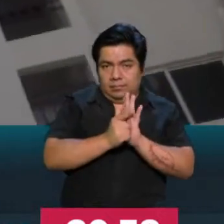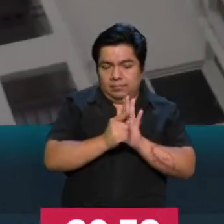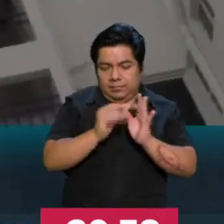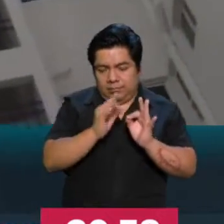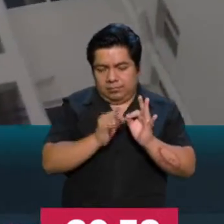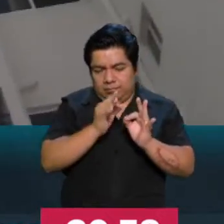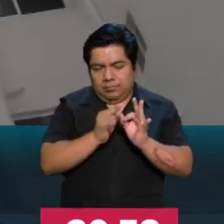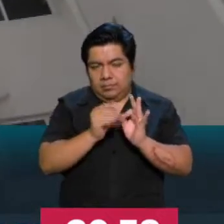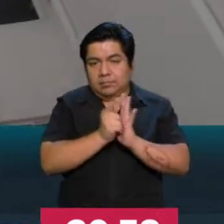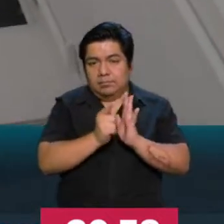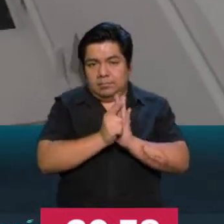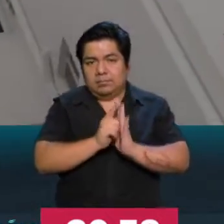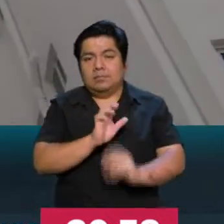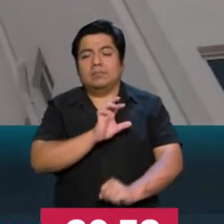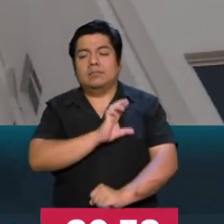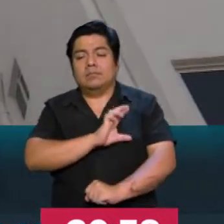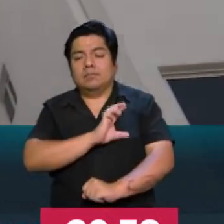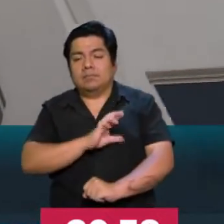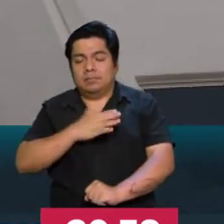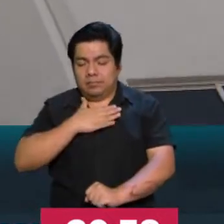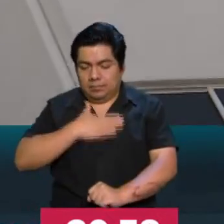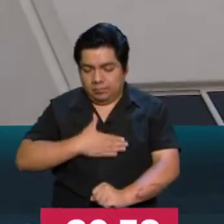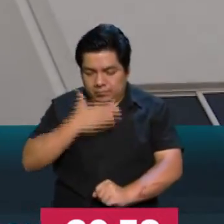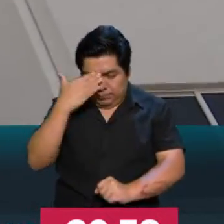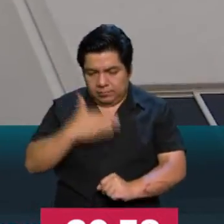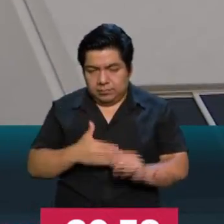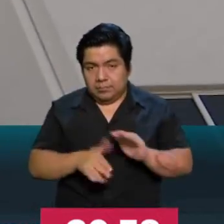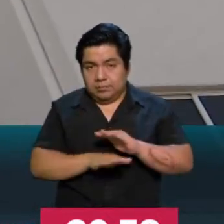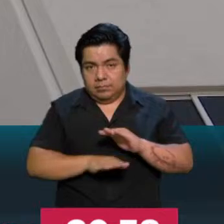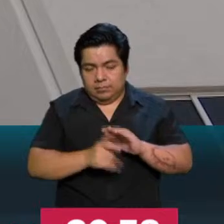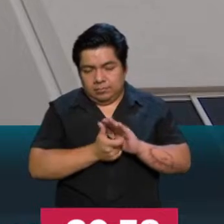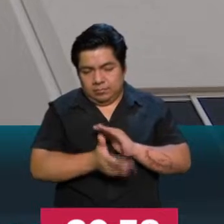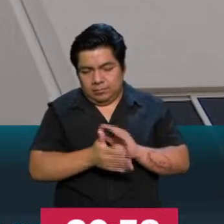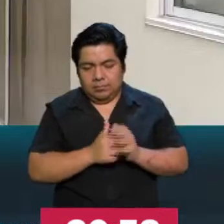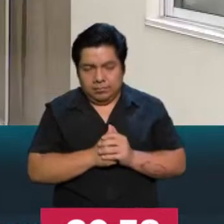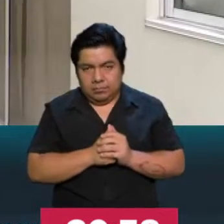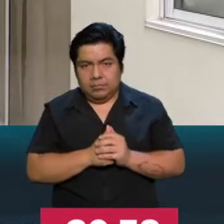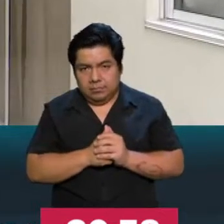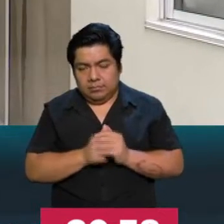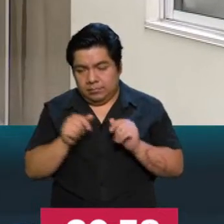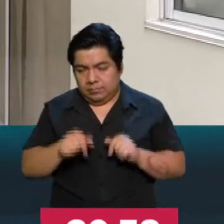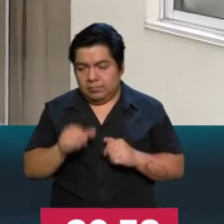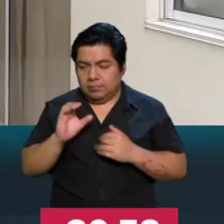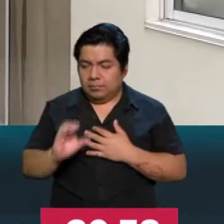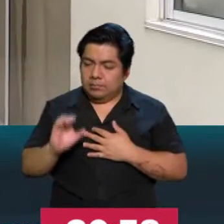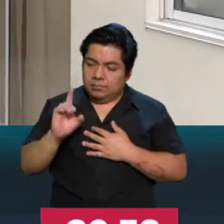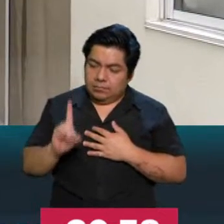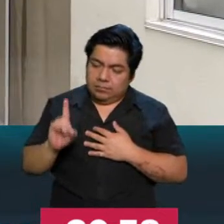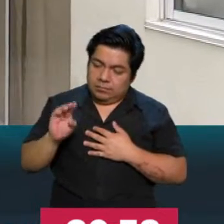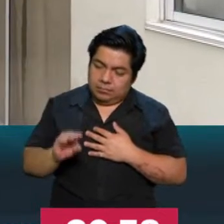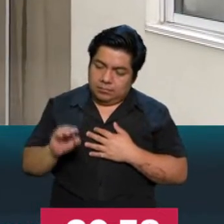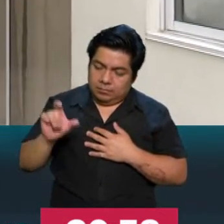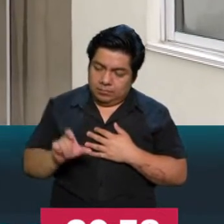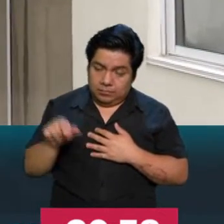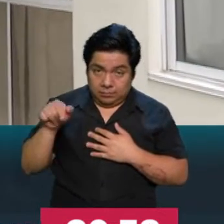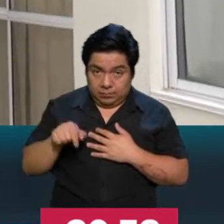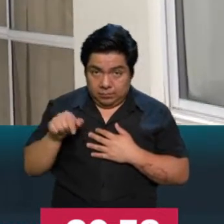Ley de Rentas Justas y Asequibles de la Ciudad de México, en la que además de